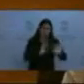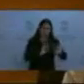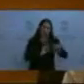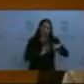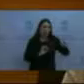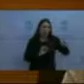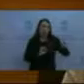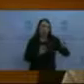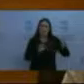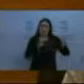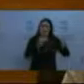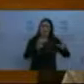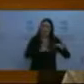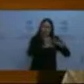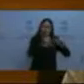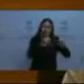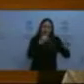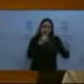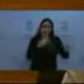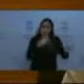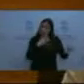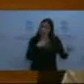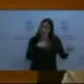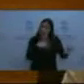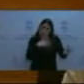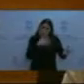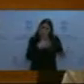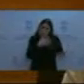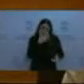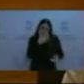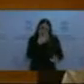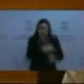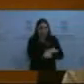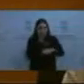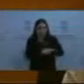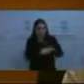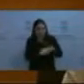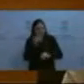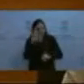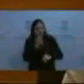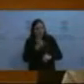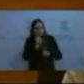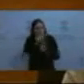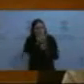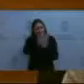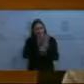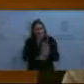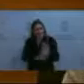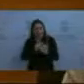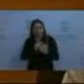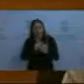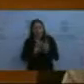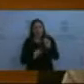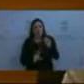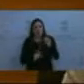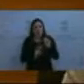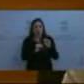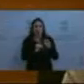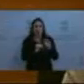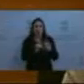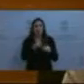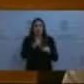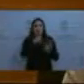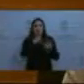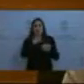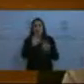boca sobre esta materia. El Gobierno de Rajoy sigue bajando las listas de espera. Más del 80% de los beneficiarios ya